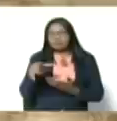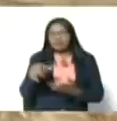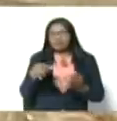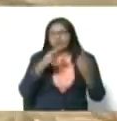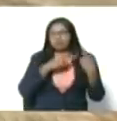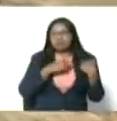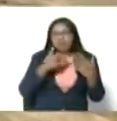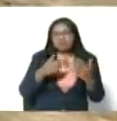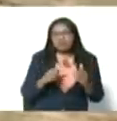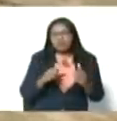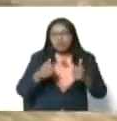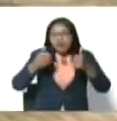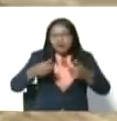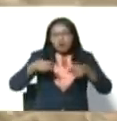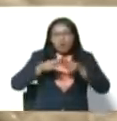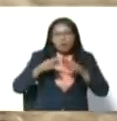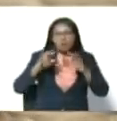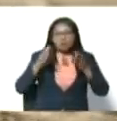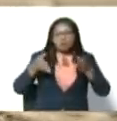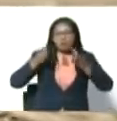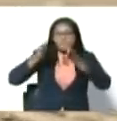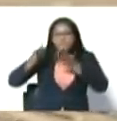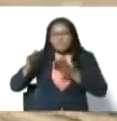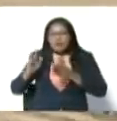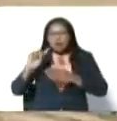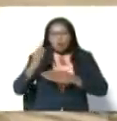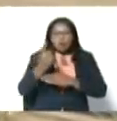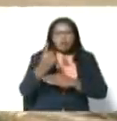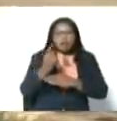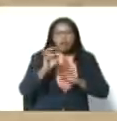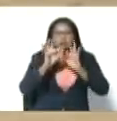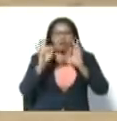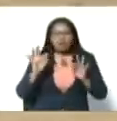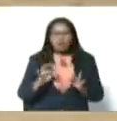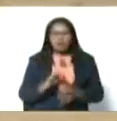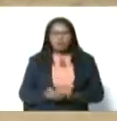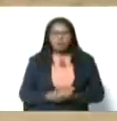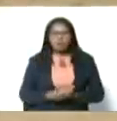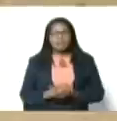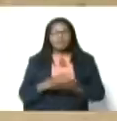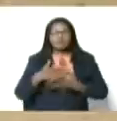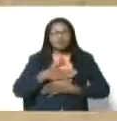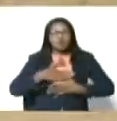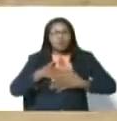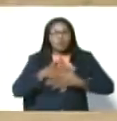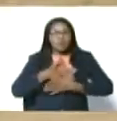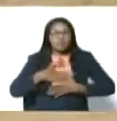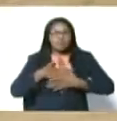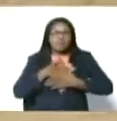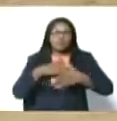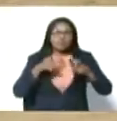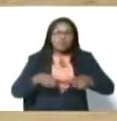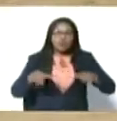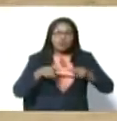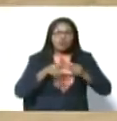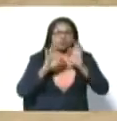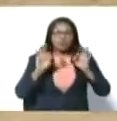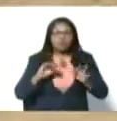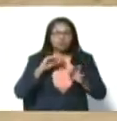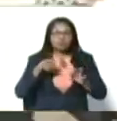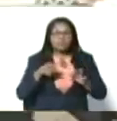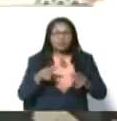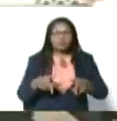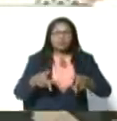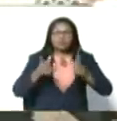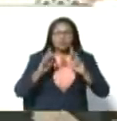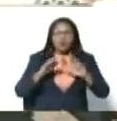el cual será una infraestructura única por su tipo, por sus condiciones en la región del